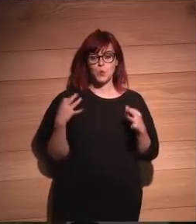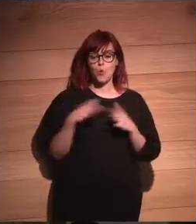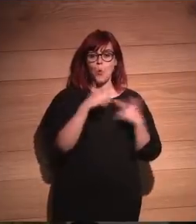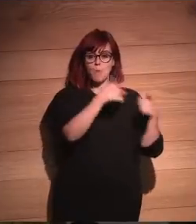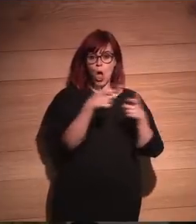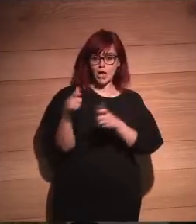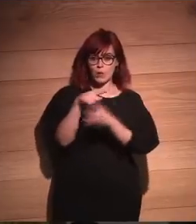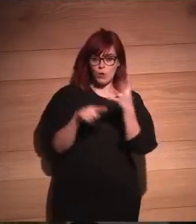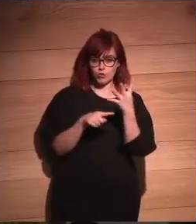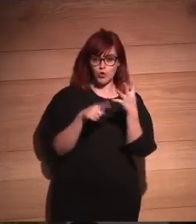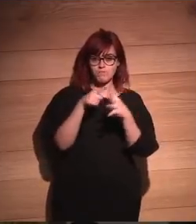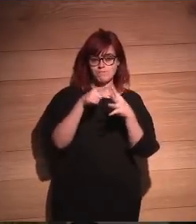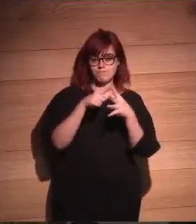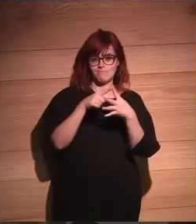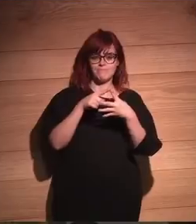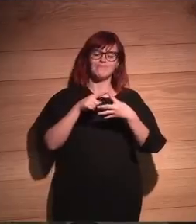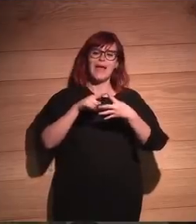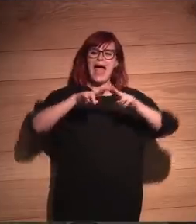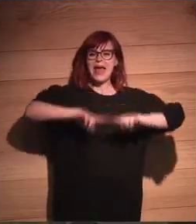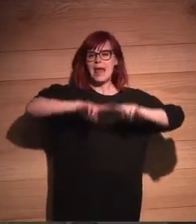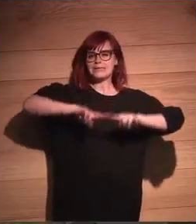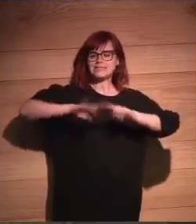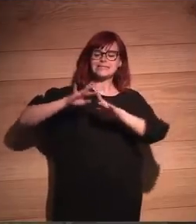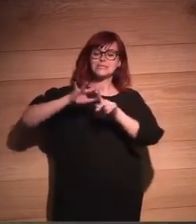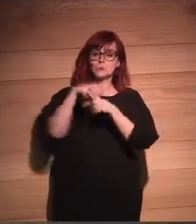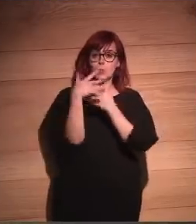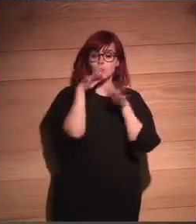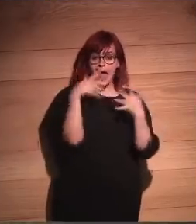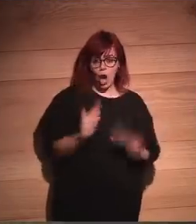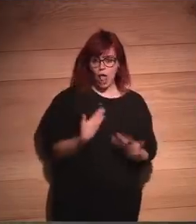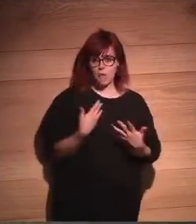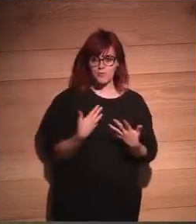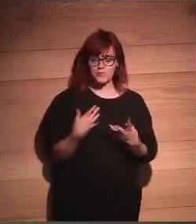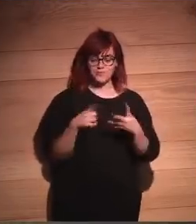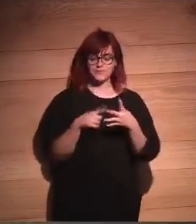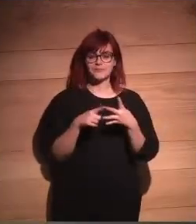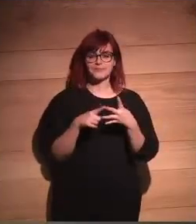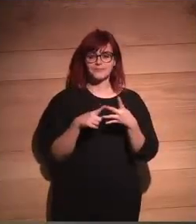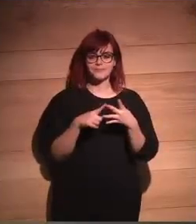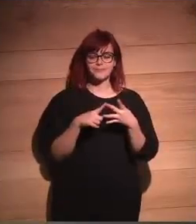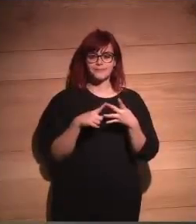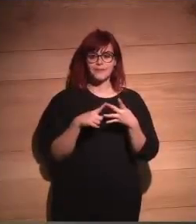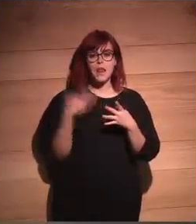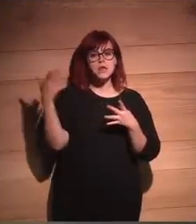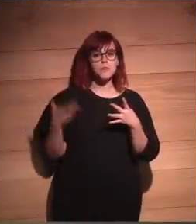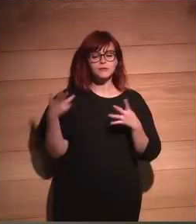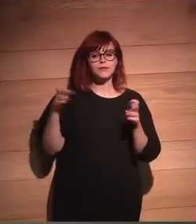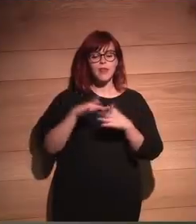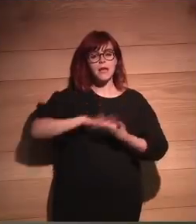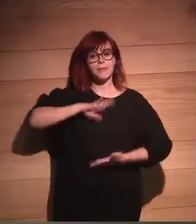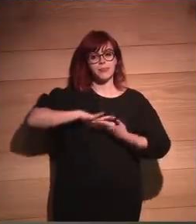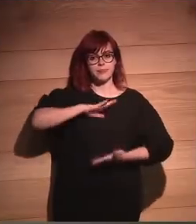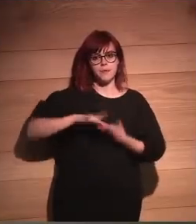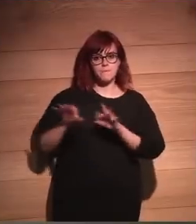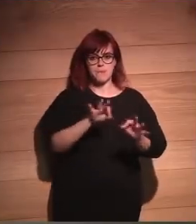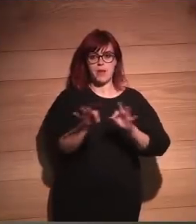los 4 bloques eran un análisis breve de la situación que estamos viviendo. El segundo era la importancia de la